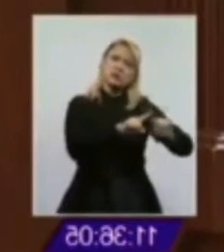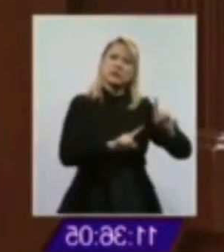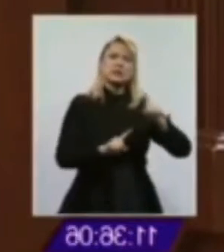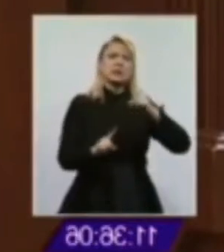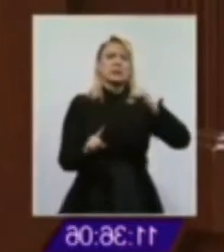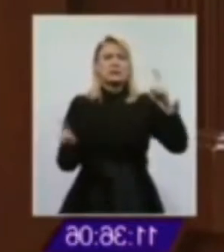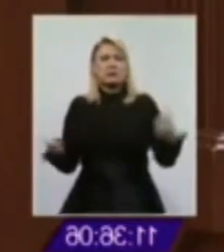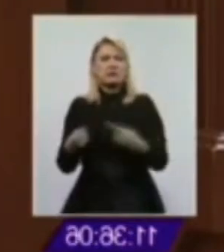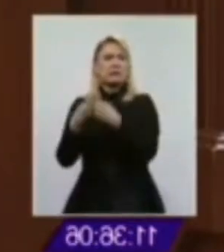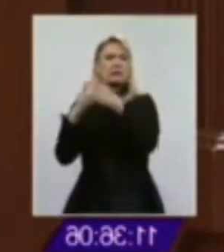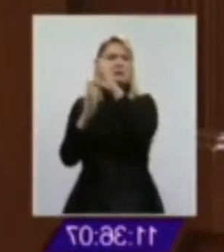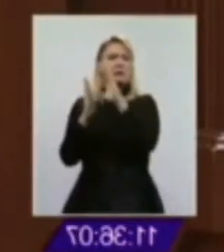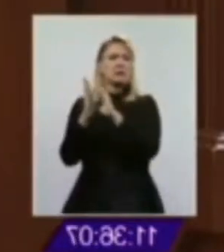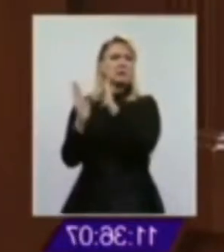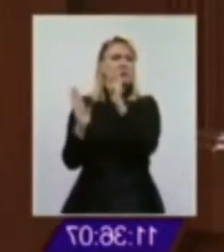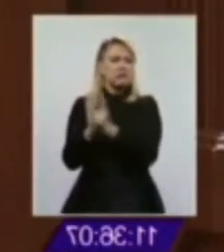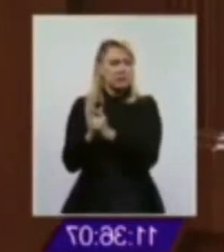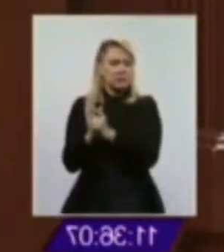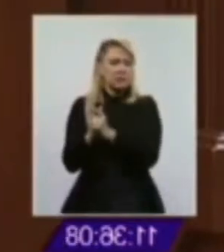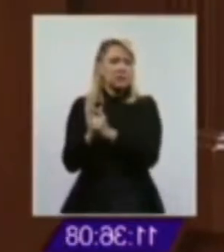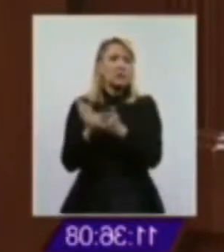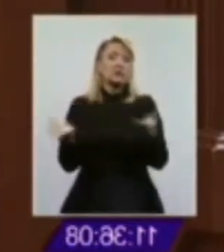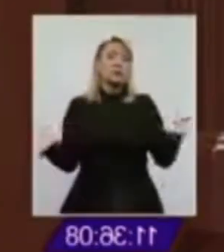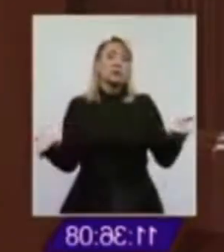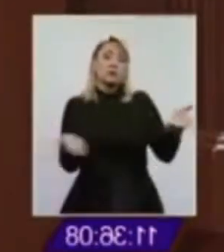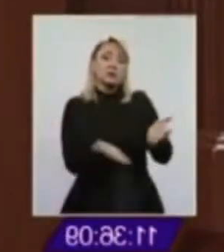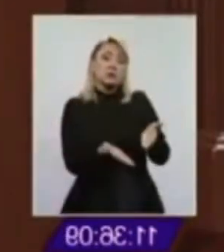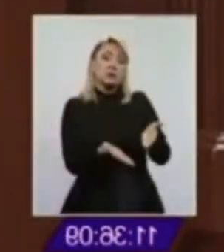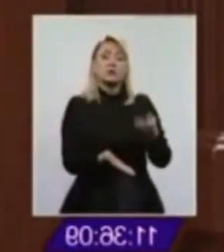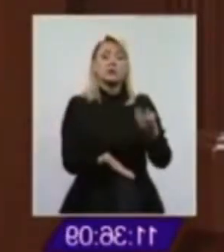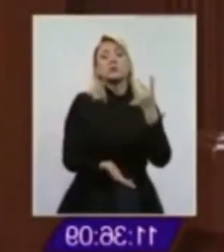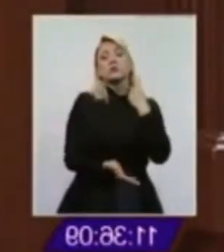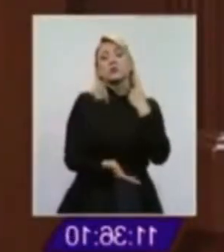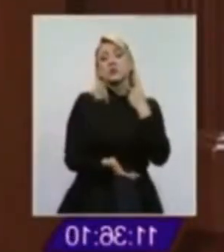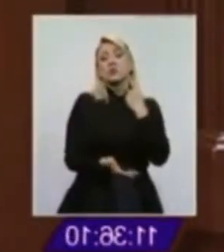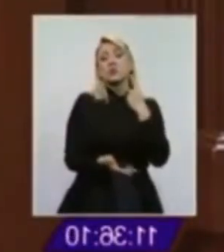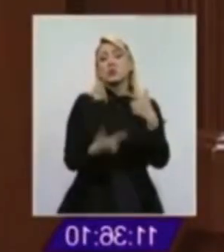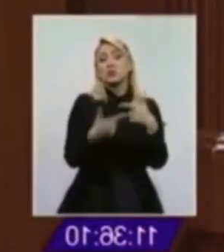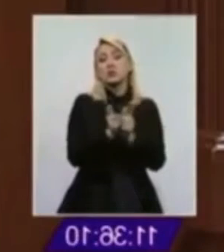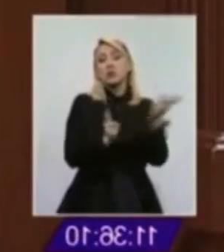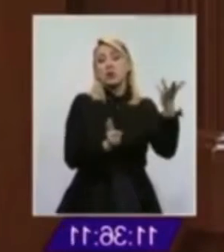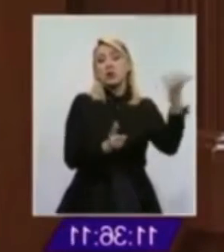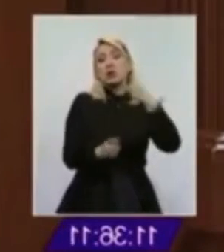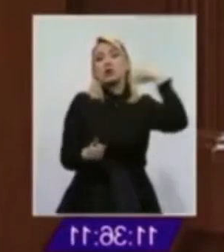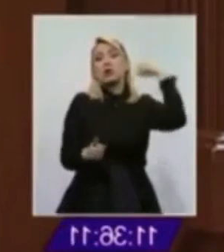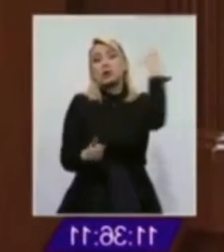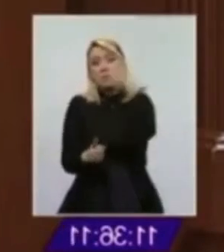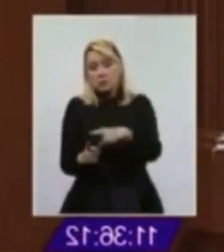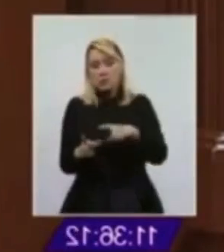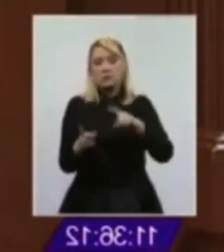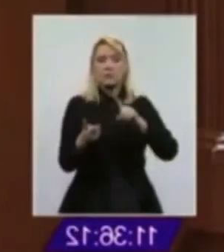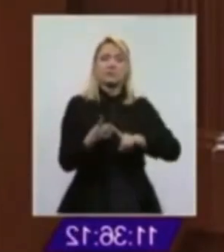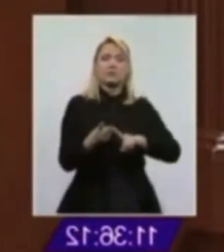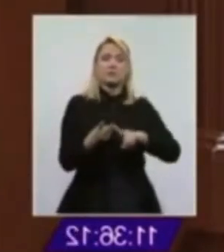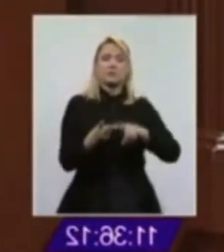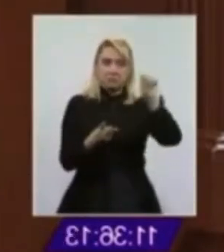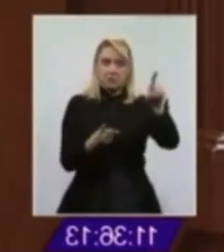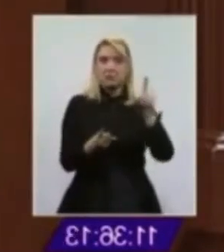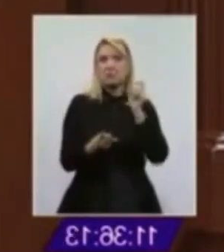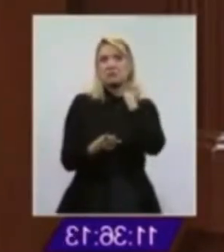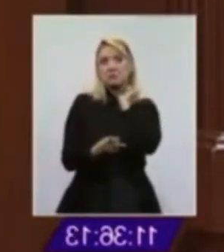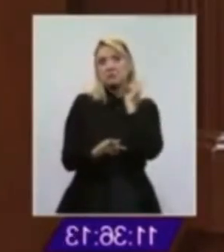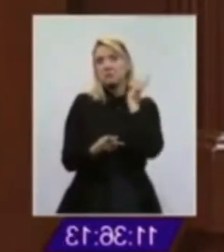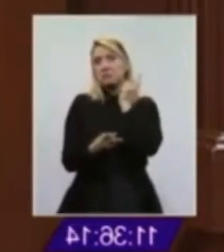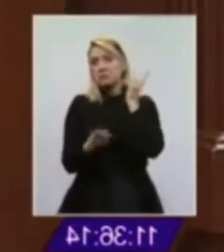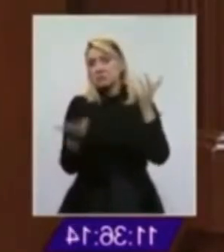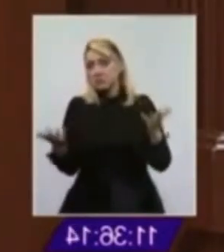acciones de inconstitucionalidad presentadas por partidos políticos, personas integrantes del Congreso de la Unión